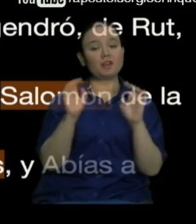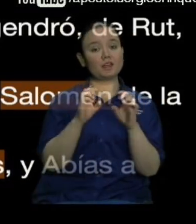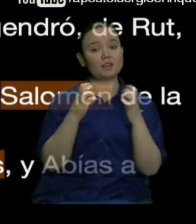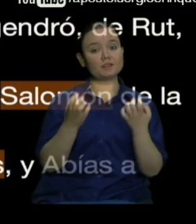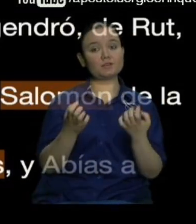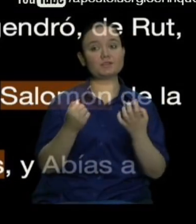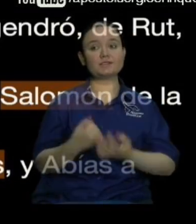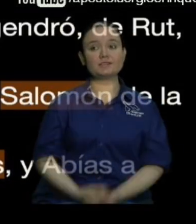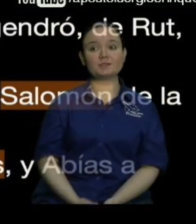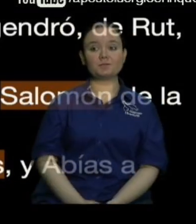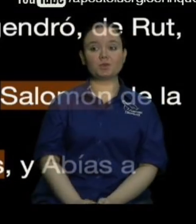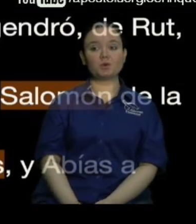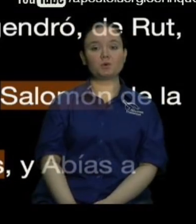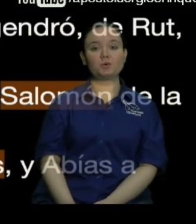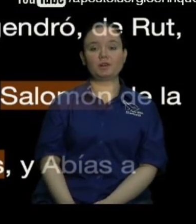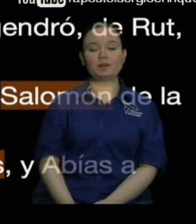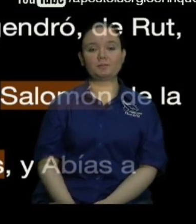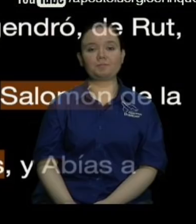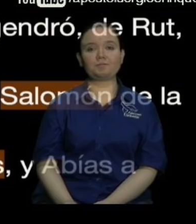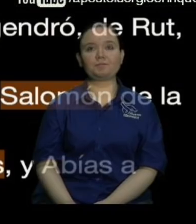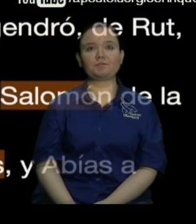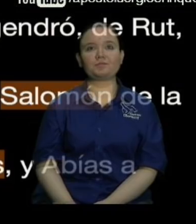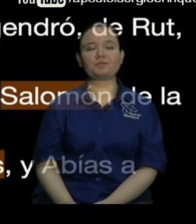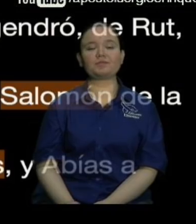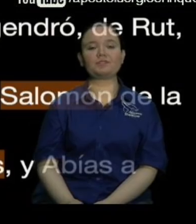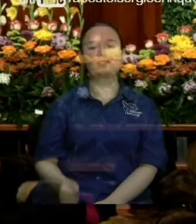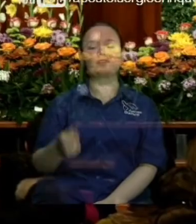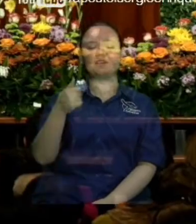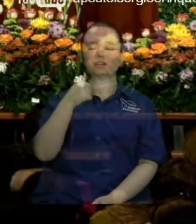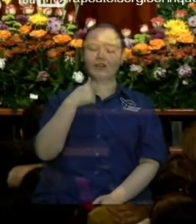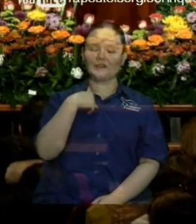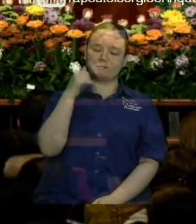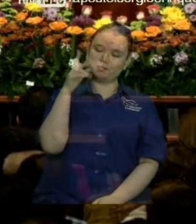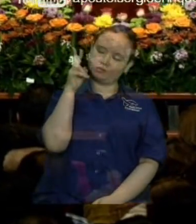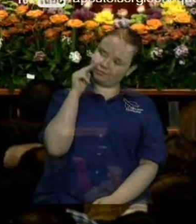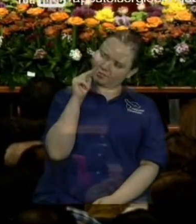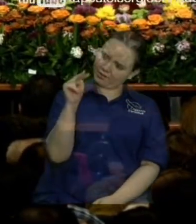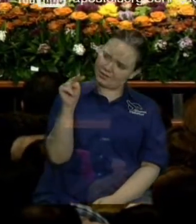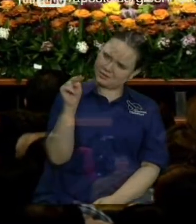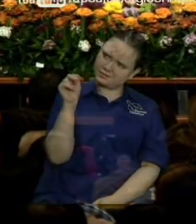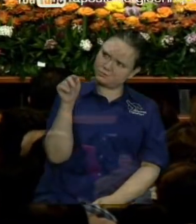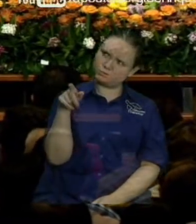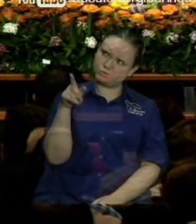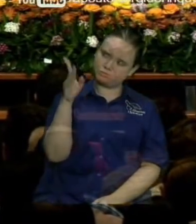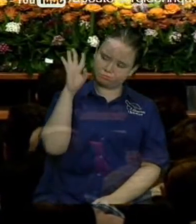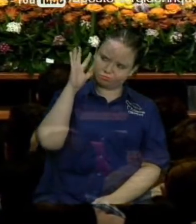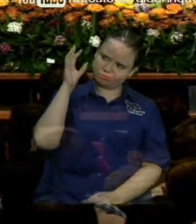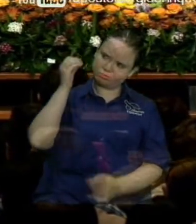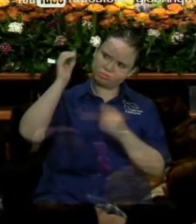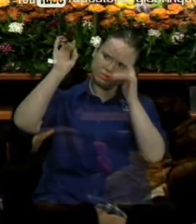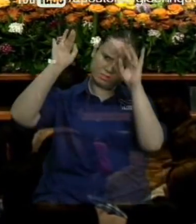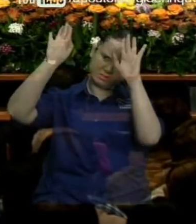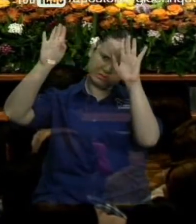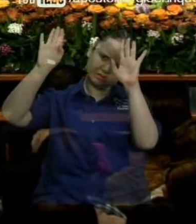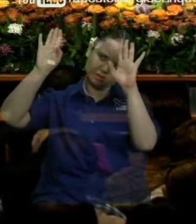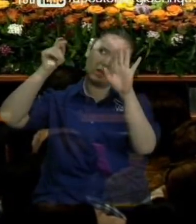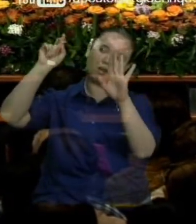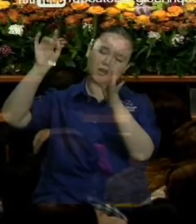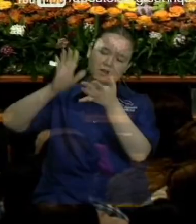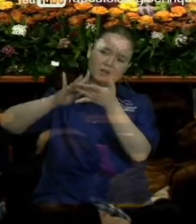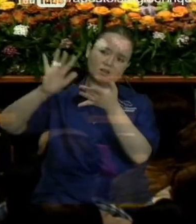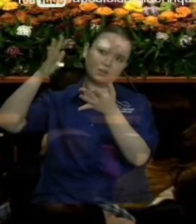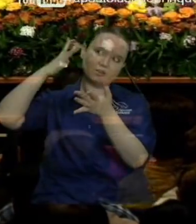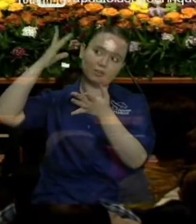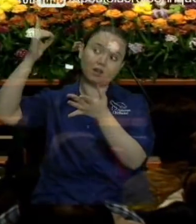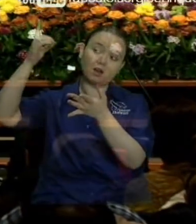ya. Había un hermano que me estaba dirigiendo y yo le decía, hermano, ¿y por qué levantan las manos? Para darle gloria a Dios. Yo